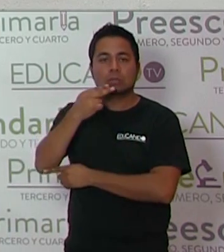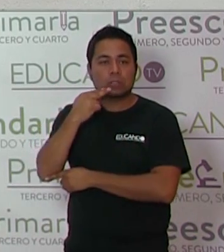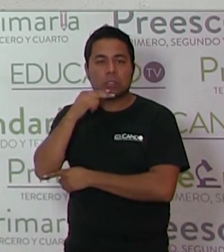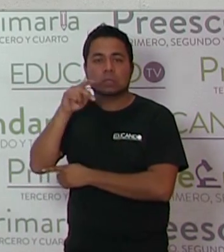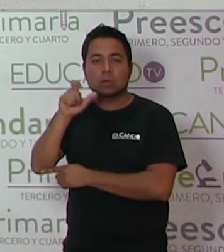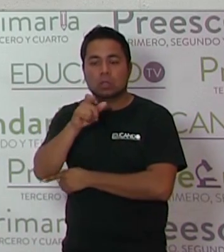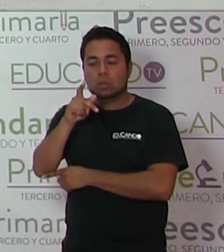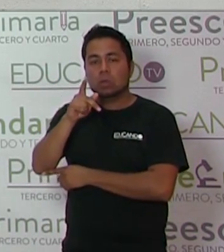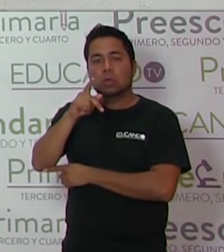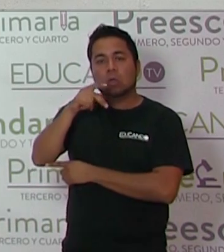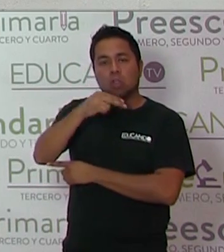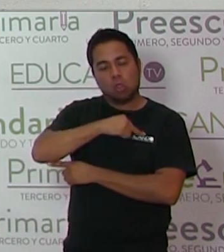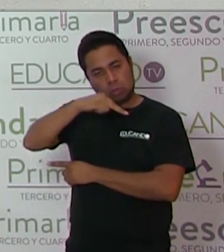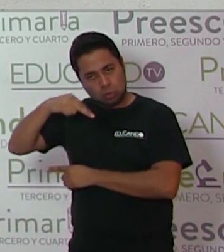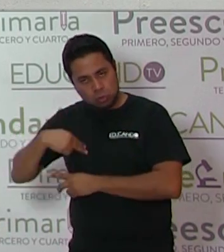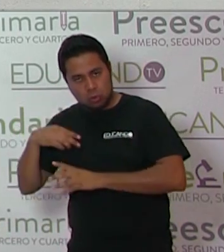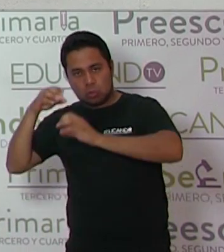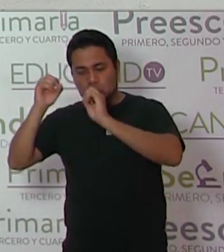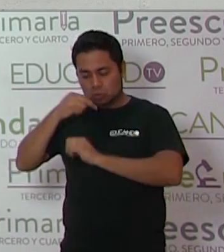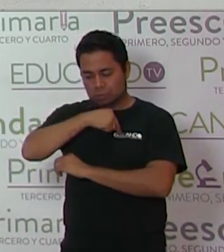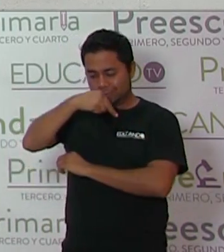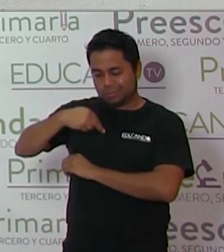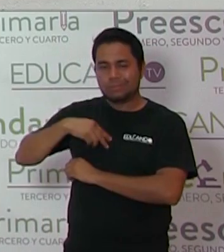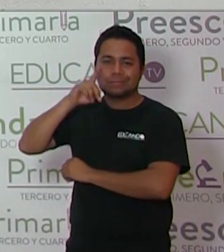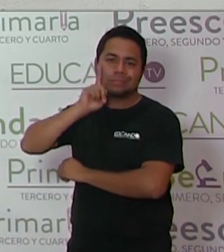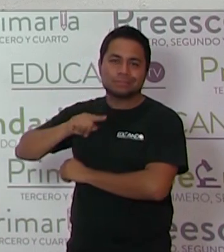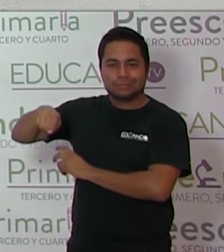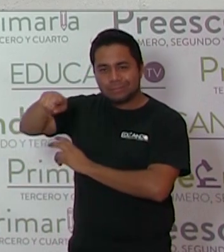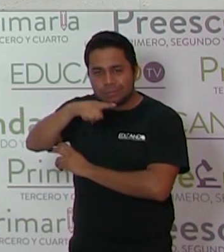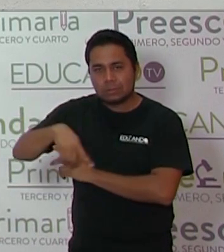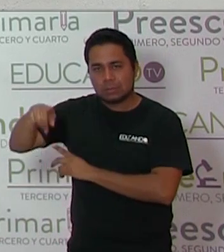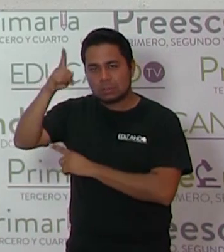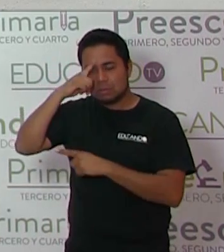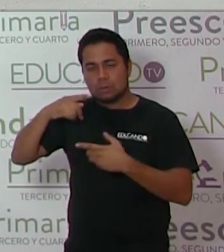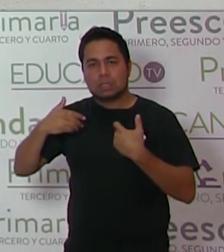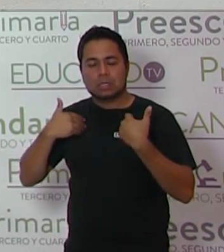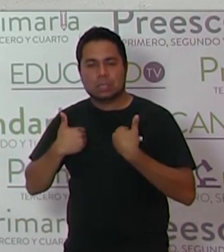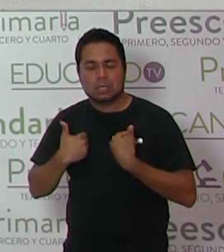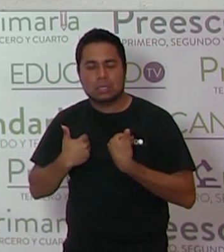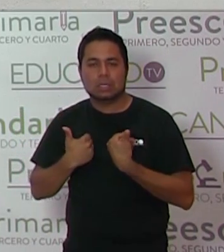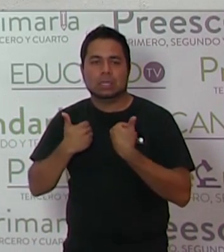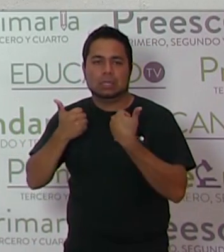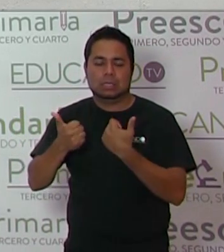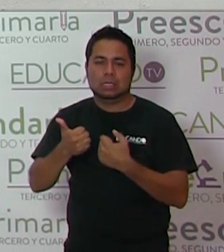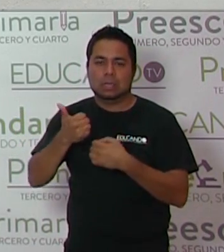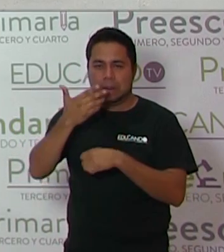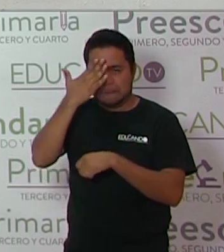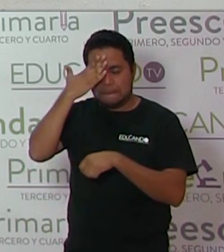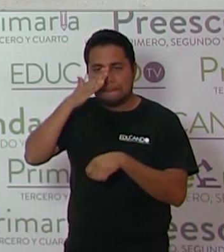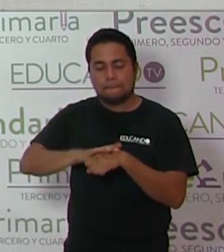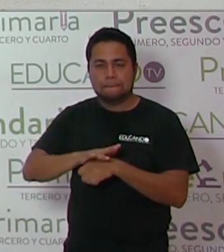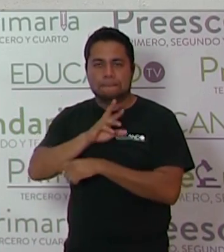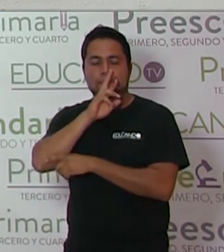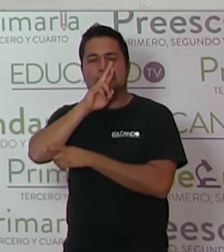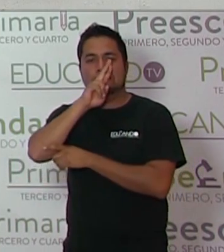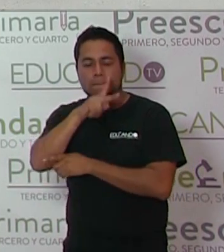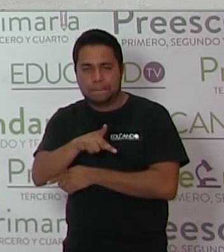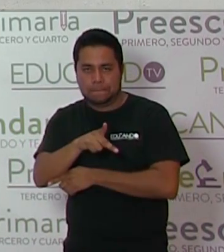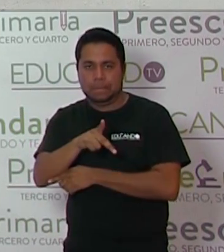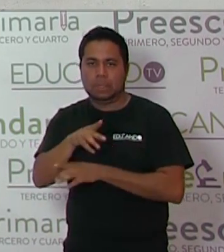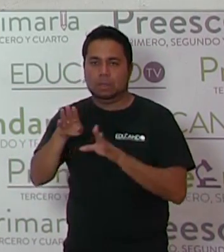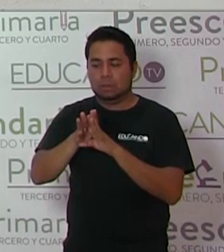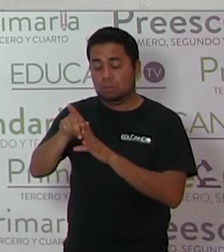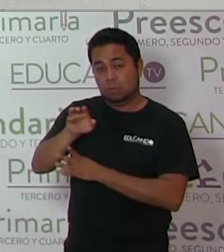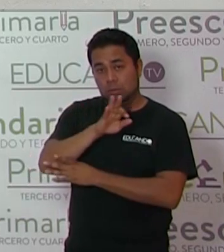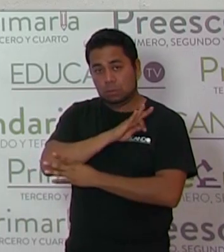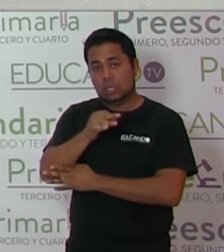el pronombre nosotros o nosotras, para que nos quede mucho más aprendido, de tal